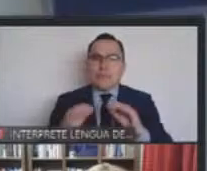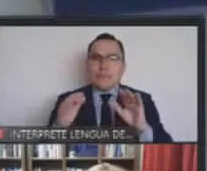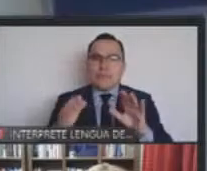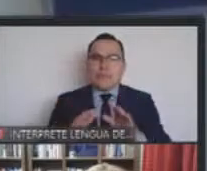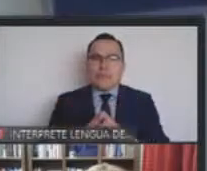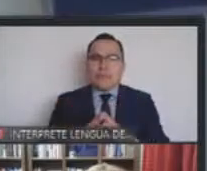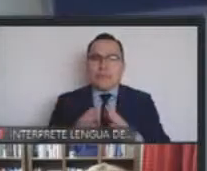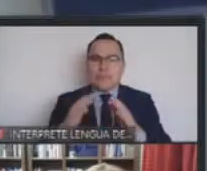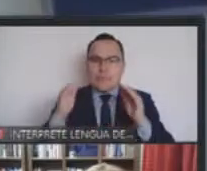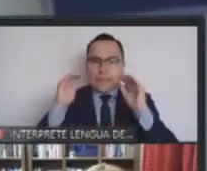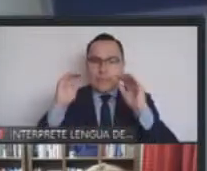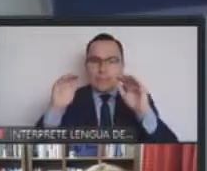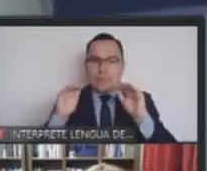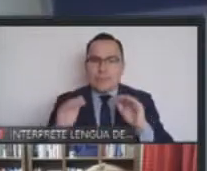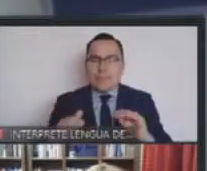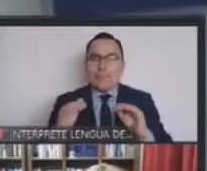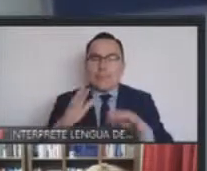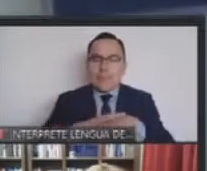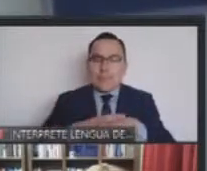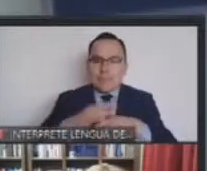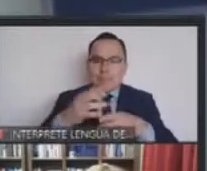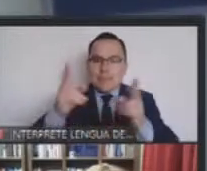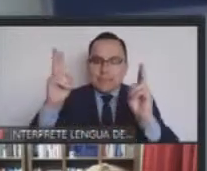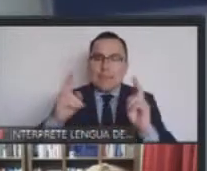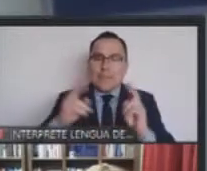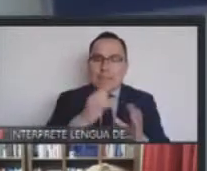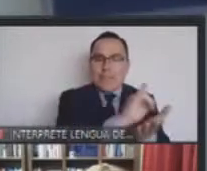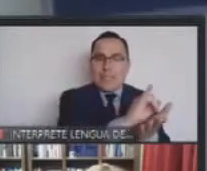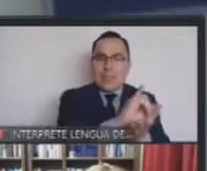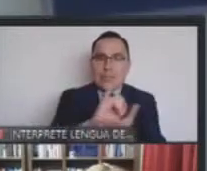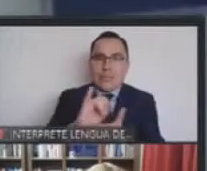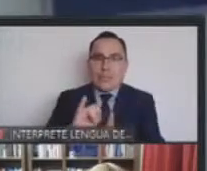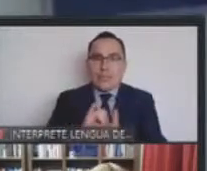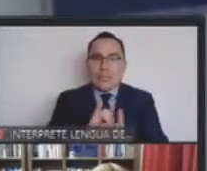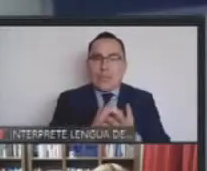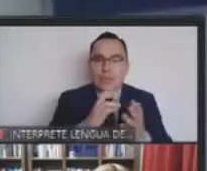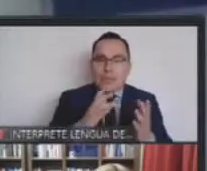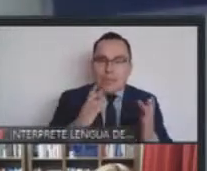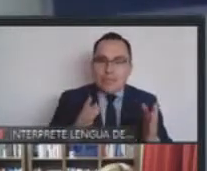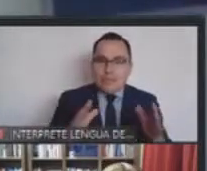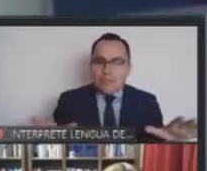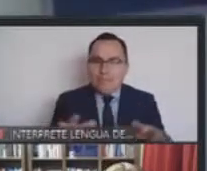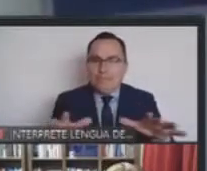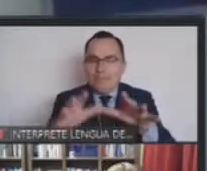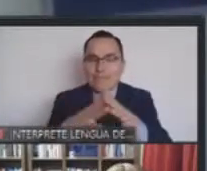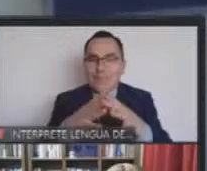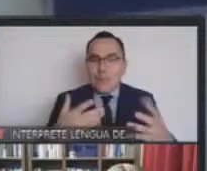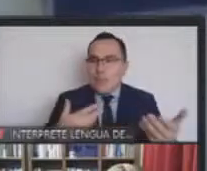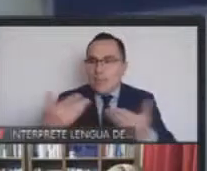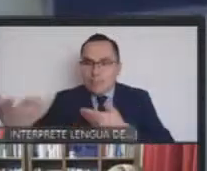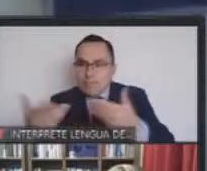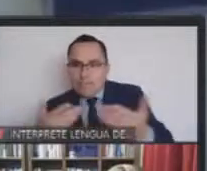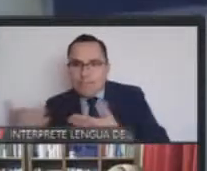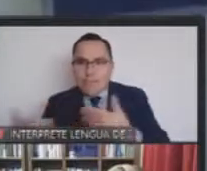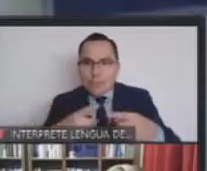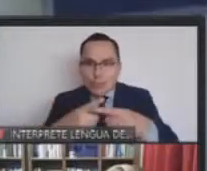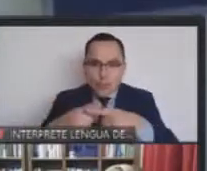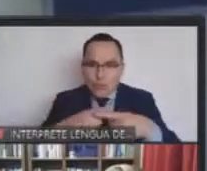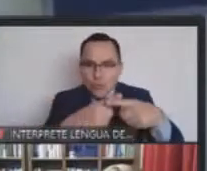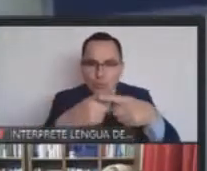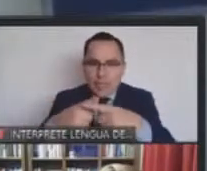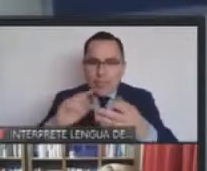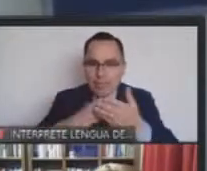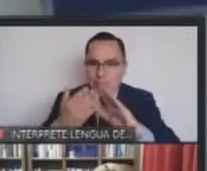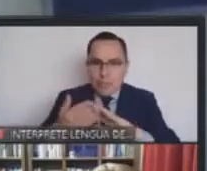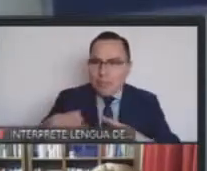y que permite que las instituciones funcionen, que las relaciones sociales funcionen y